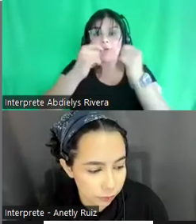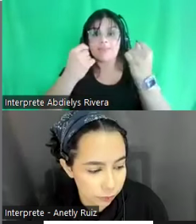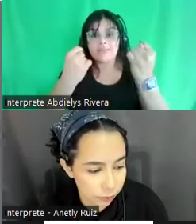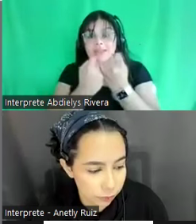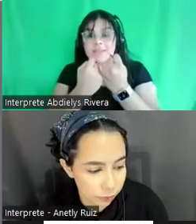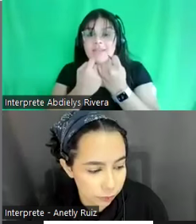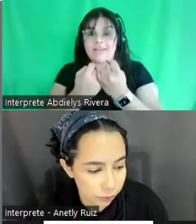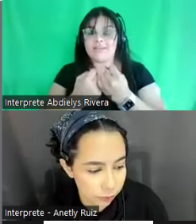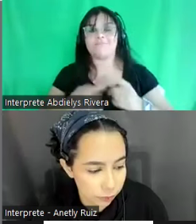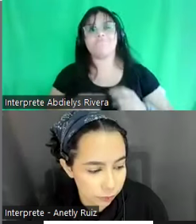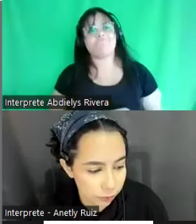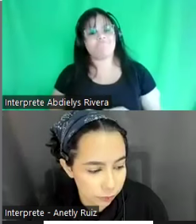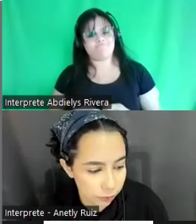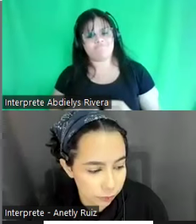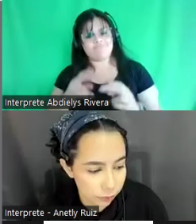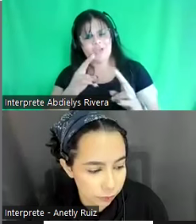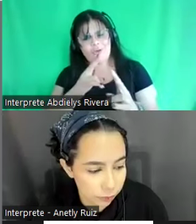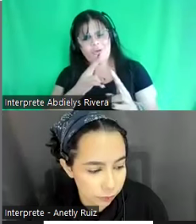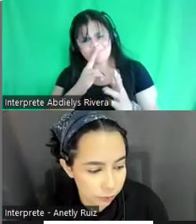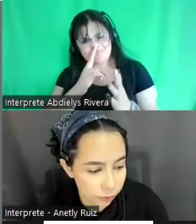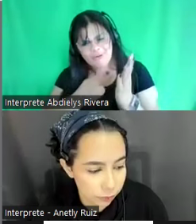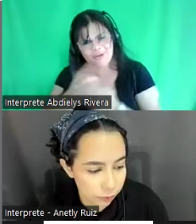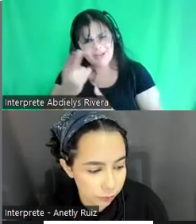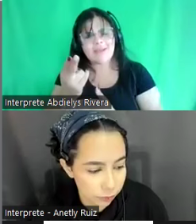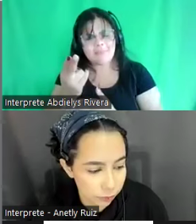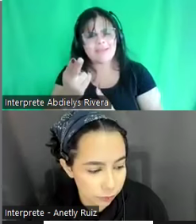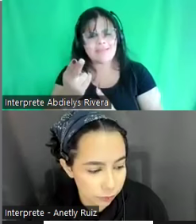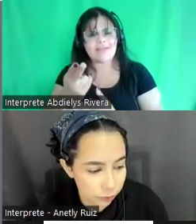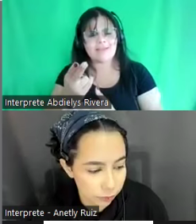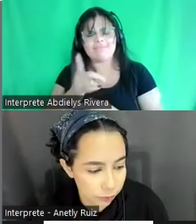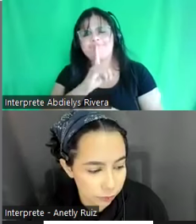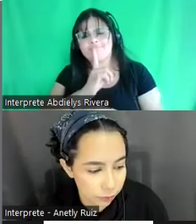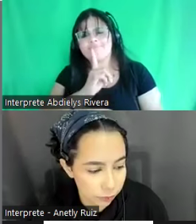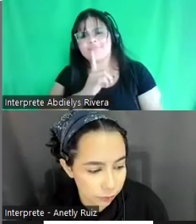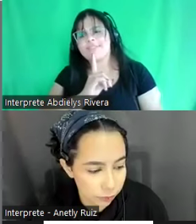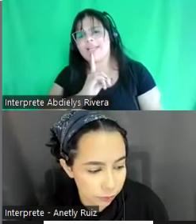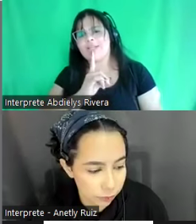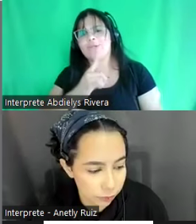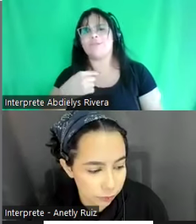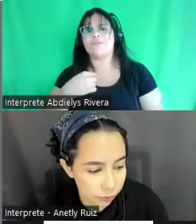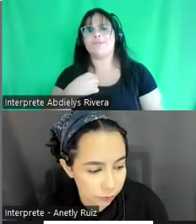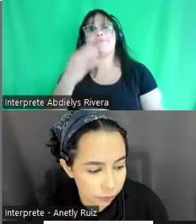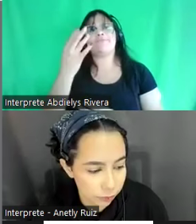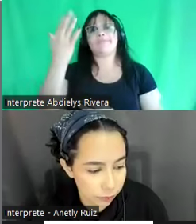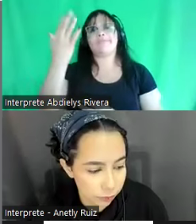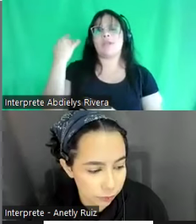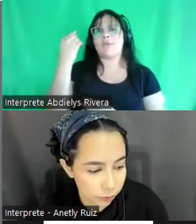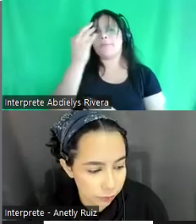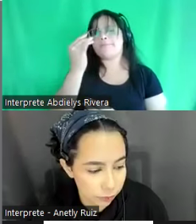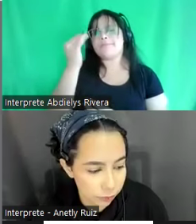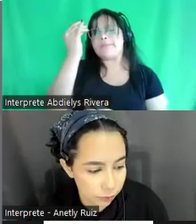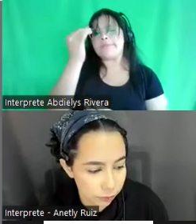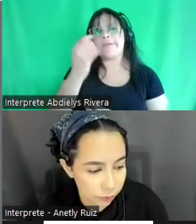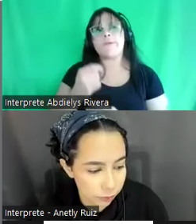llevo. Es muy cierto. Y creo que yo había pensado que una manera de